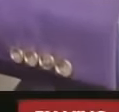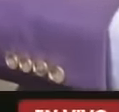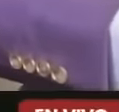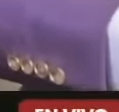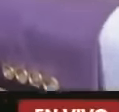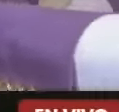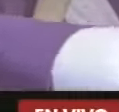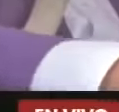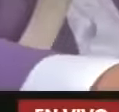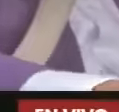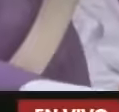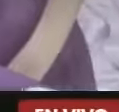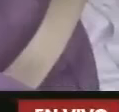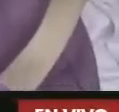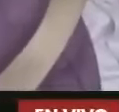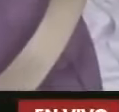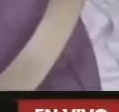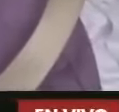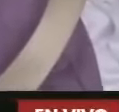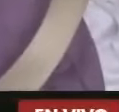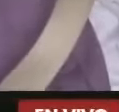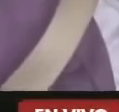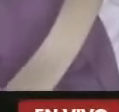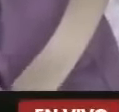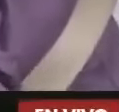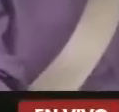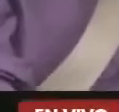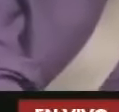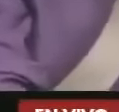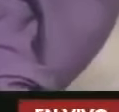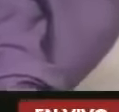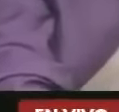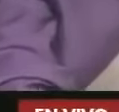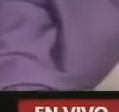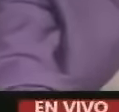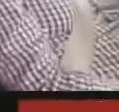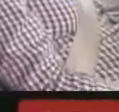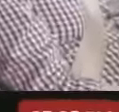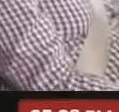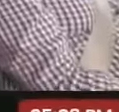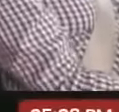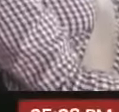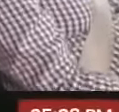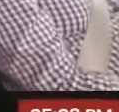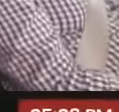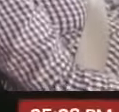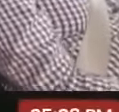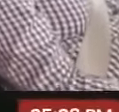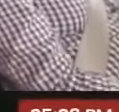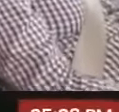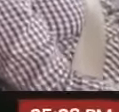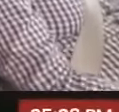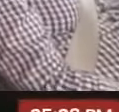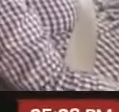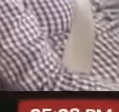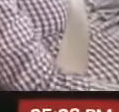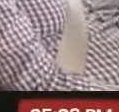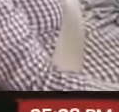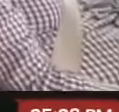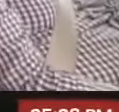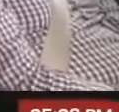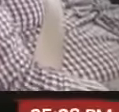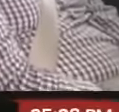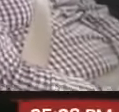Táchira? En Táriba, una población muy cercanita a San Cristóbal, a la muy capital. Muy bella. Táriba, bellísima. Queda aquí a la